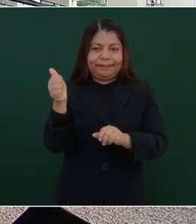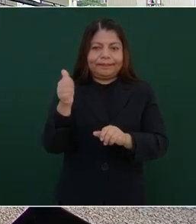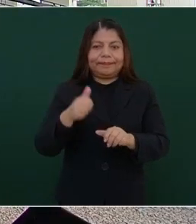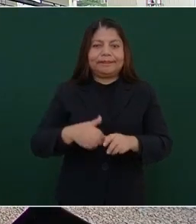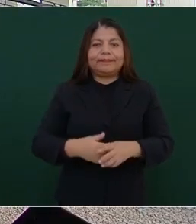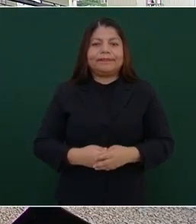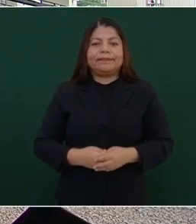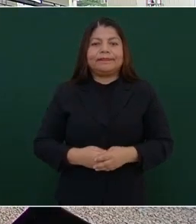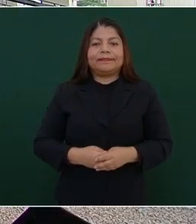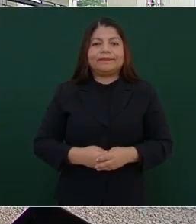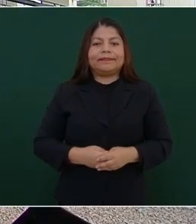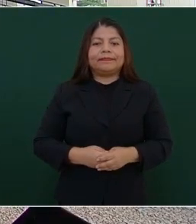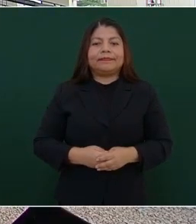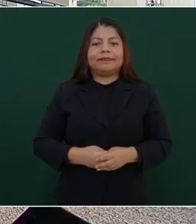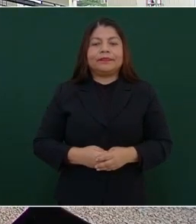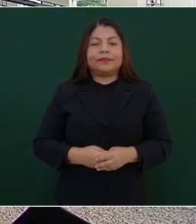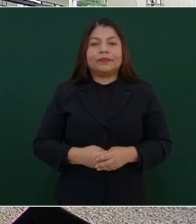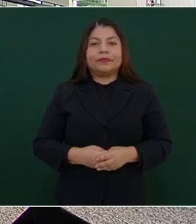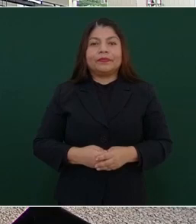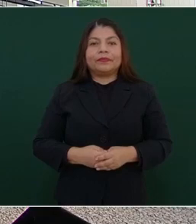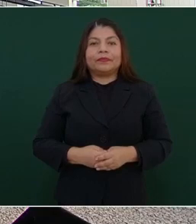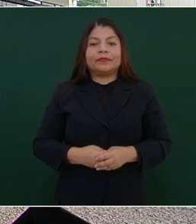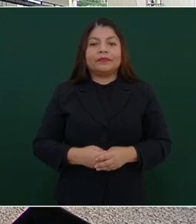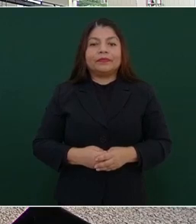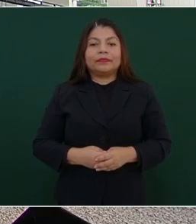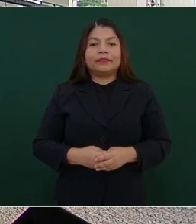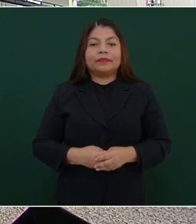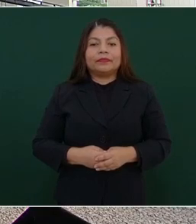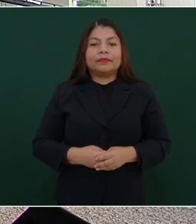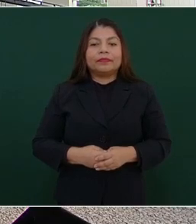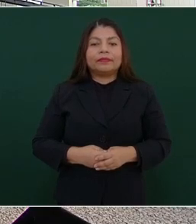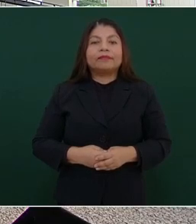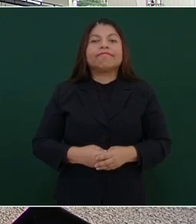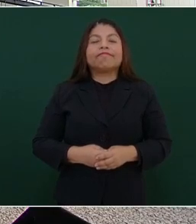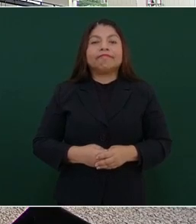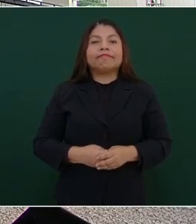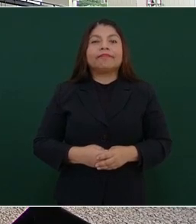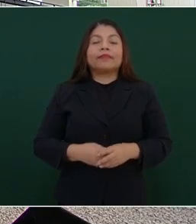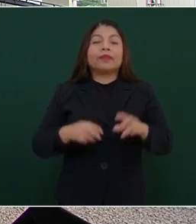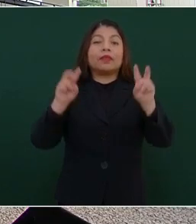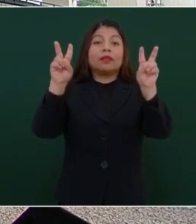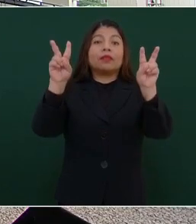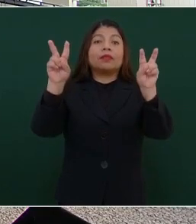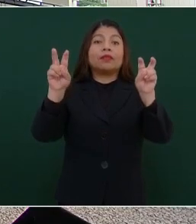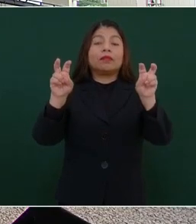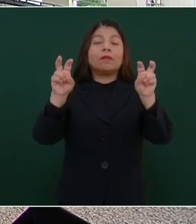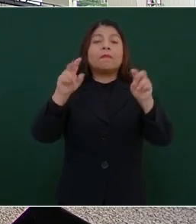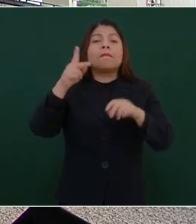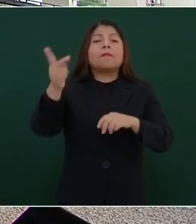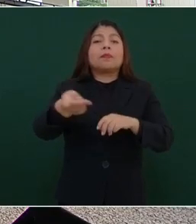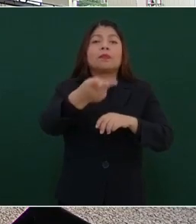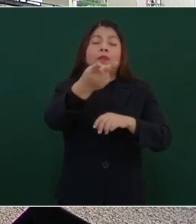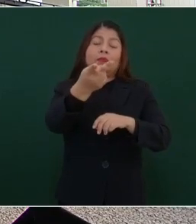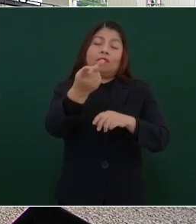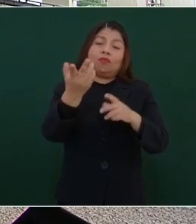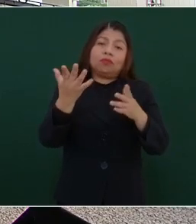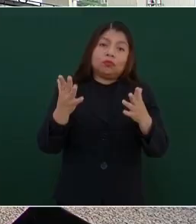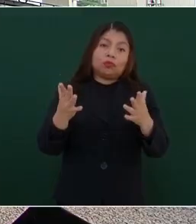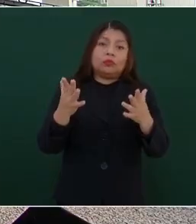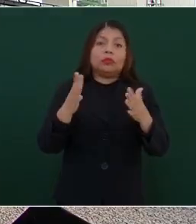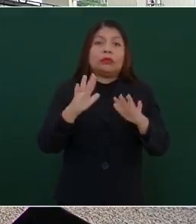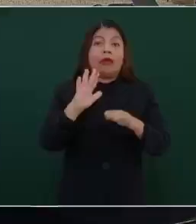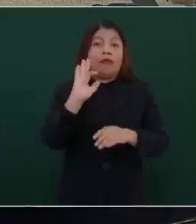Bueno, traía un tema nacional. O sea, para precisar nada más lo del tren, en febrero se acaban todos los viaductos del tramo 5,